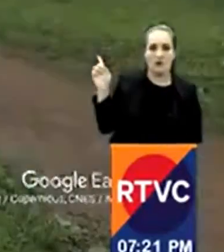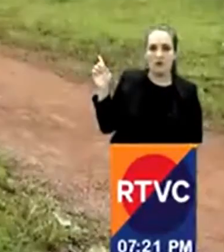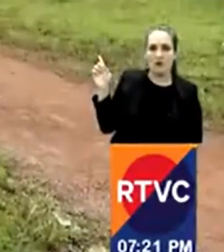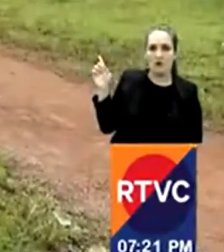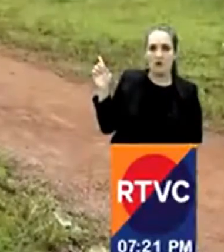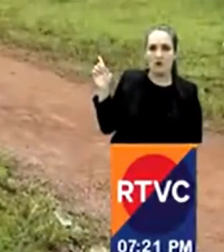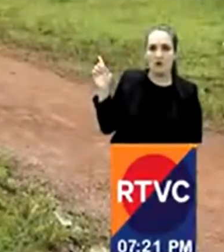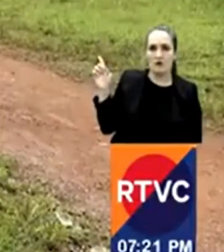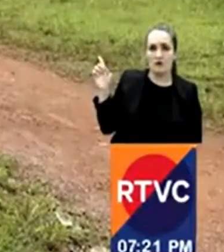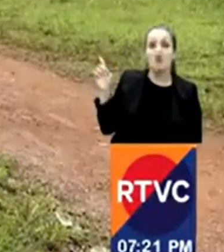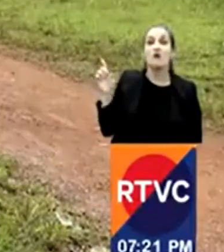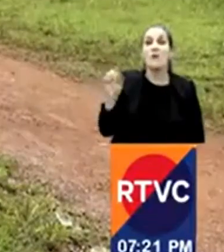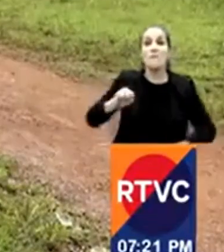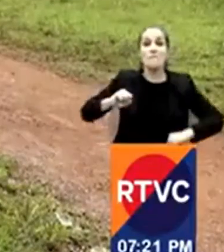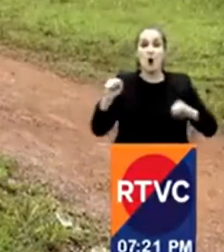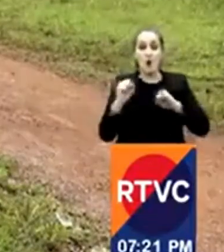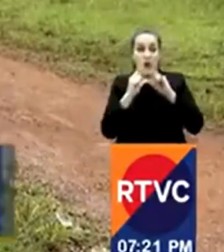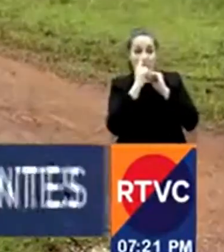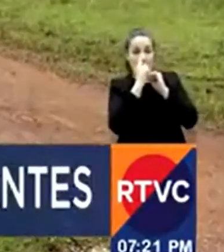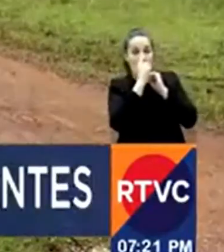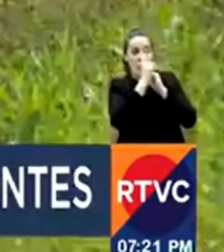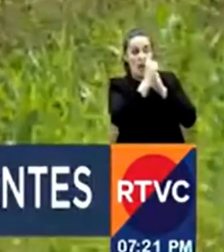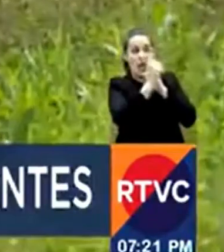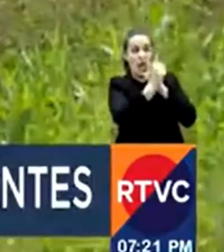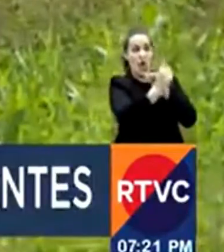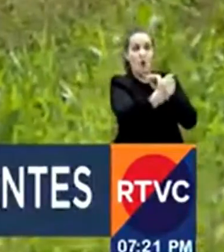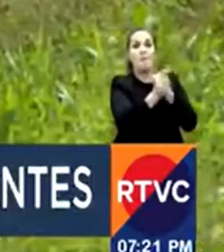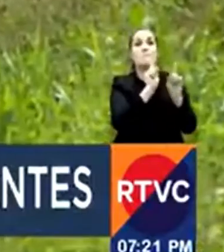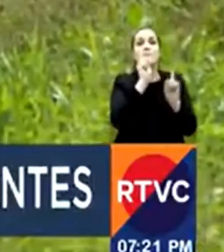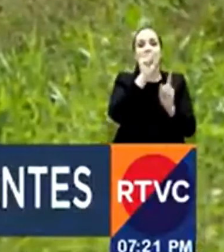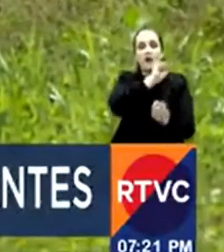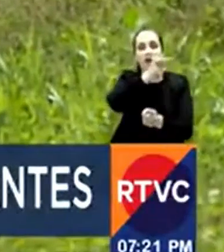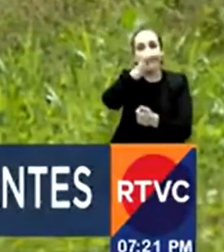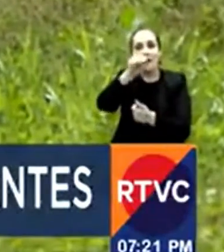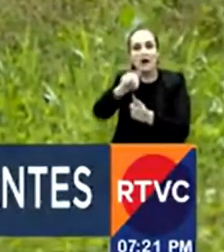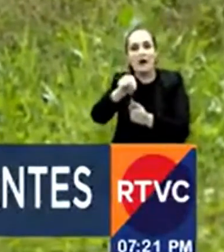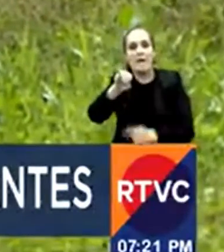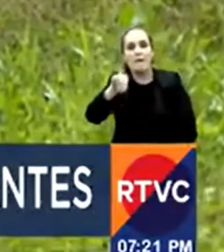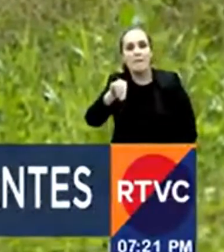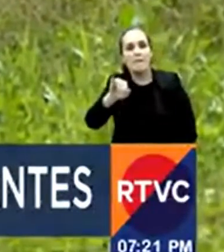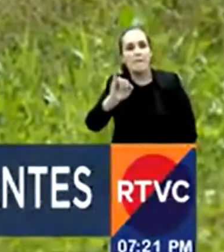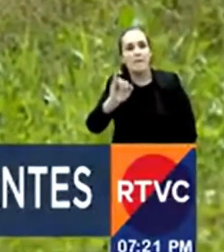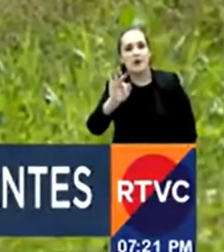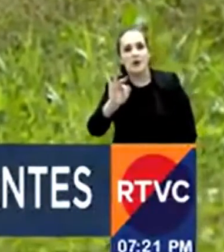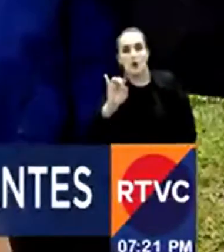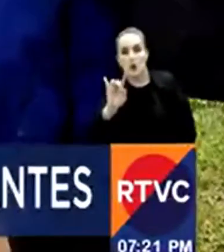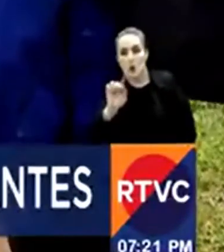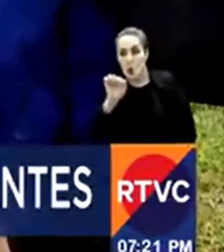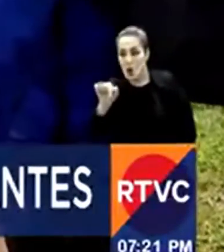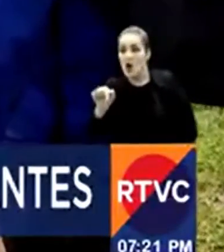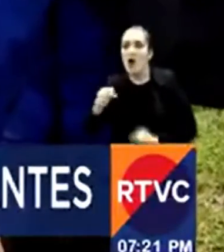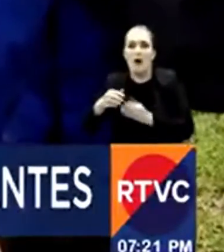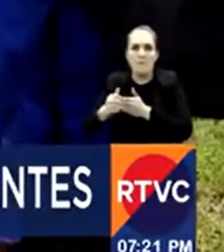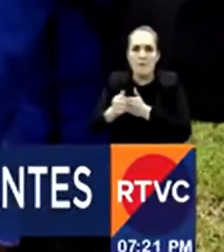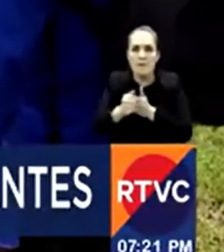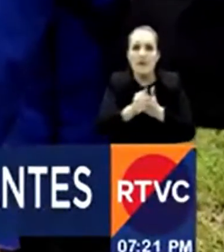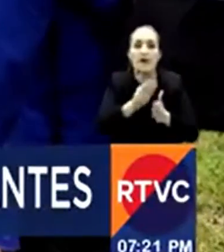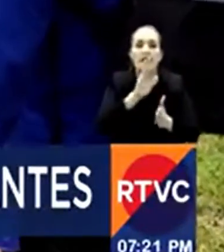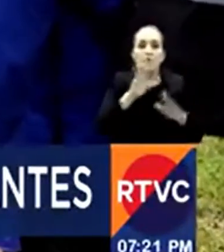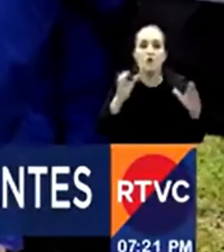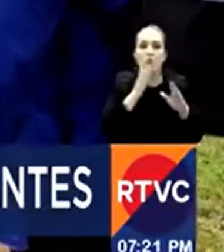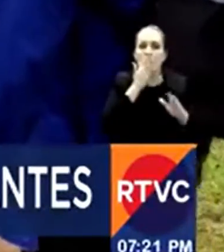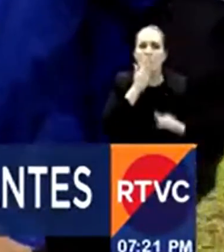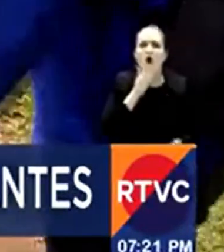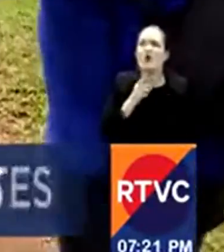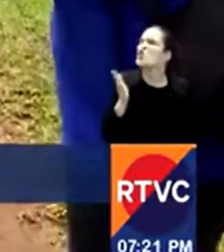575 kilómetros de Bogotá y al que se llega desde Mitú, siguiendo las amables instrucciones de los propios nativos. Es la Maloca de